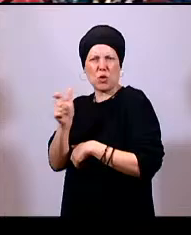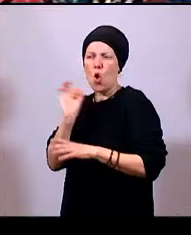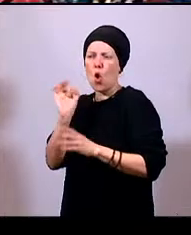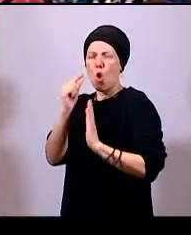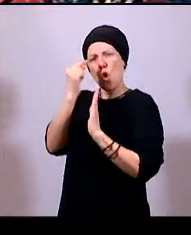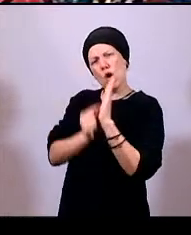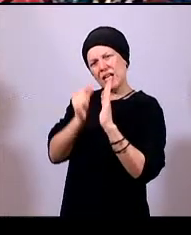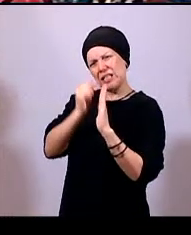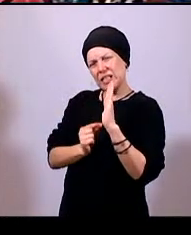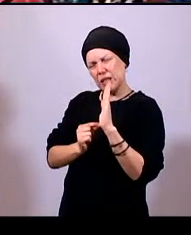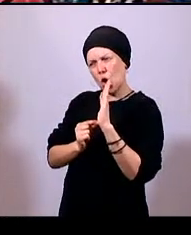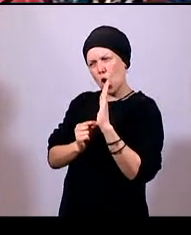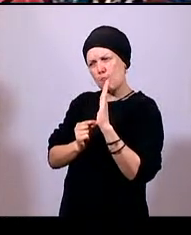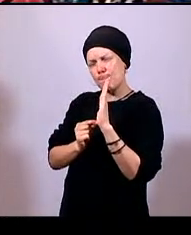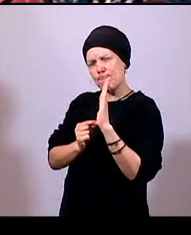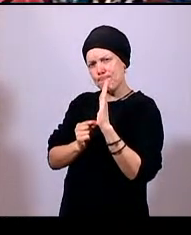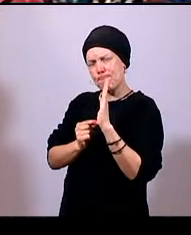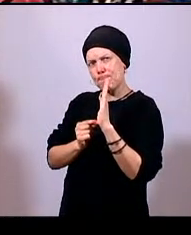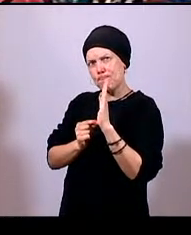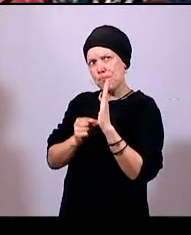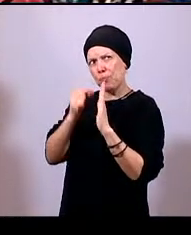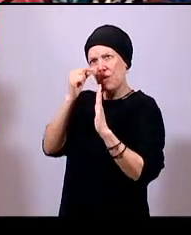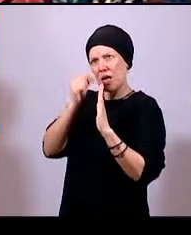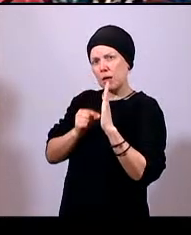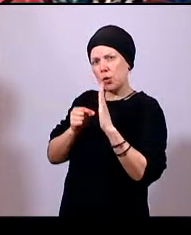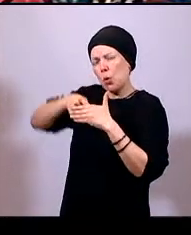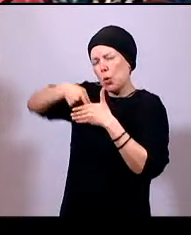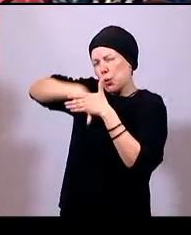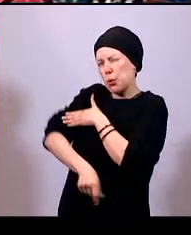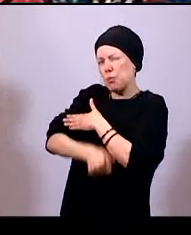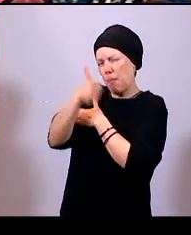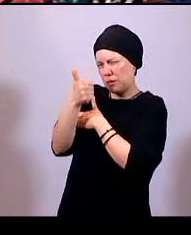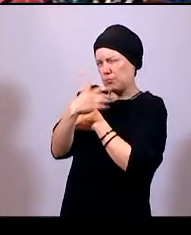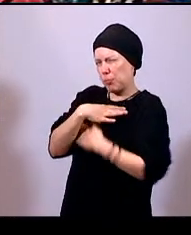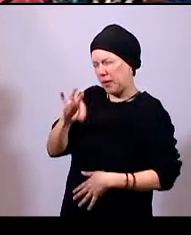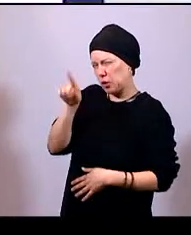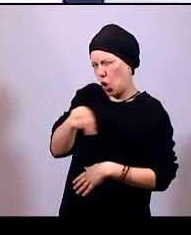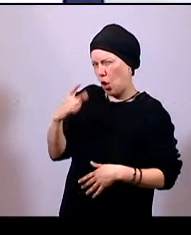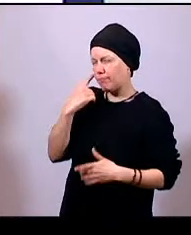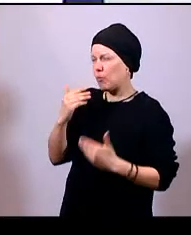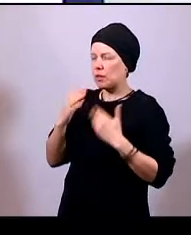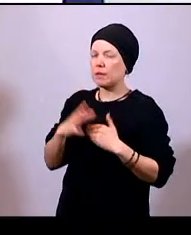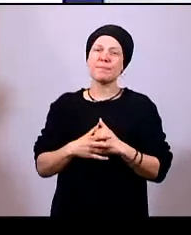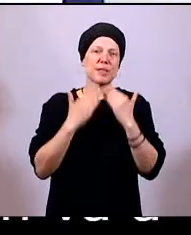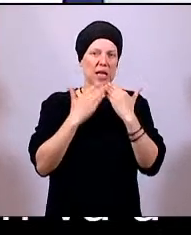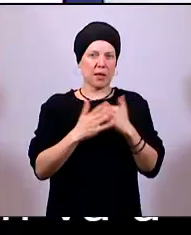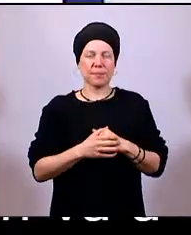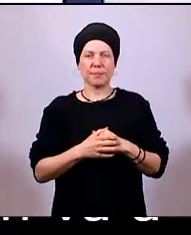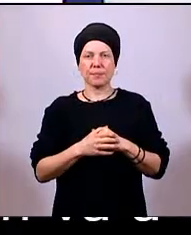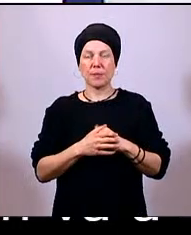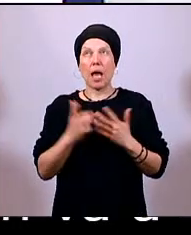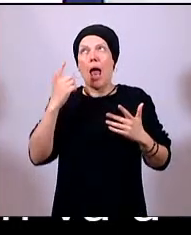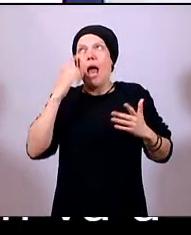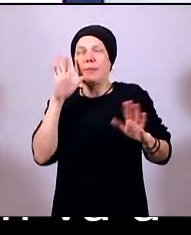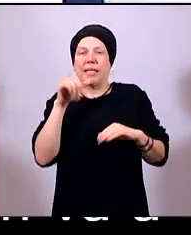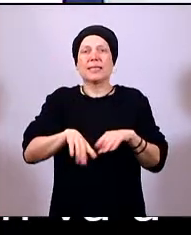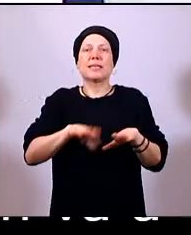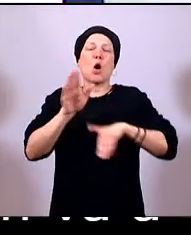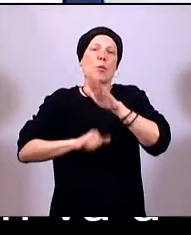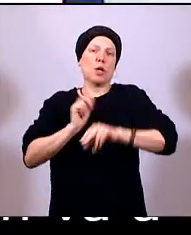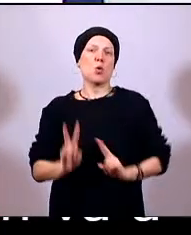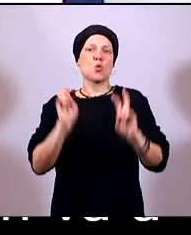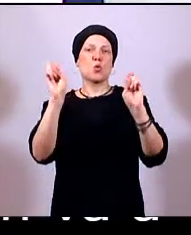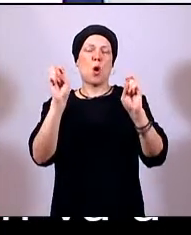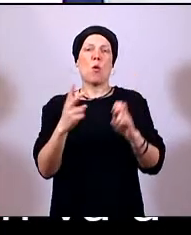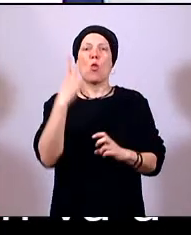requisitos que se han flexibilizado, si puede abundar un poco más en ellos. Muchas gracias. Gracias. A ver, esta nueva convocatoria son